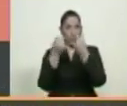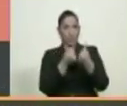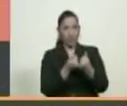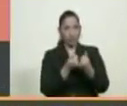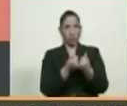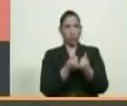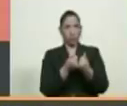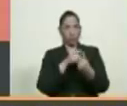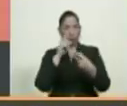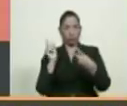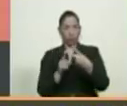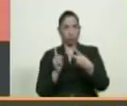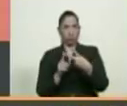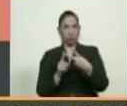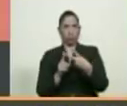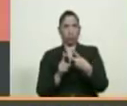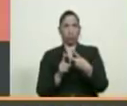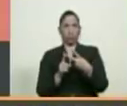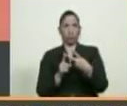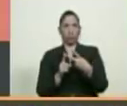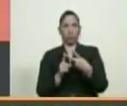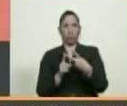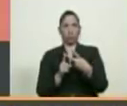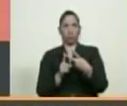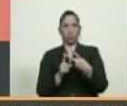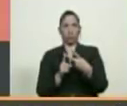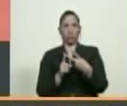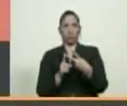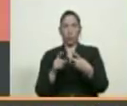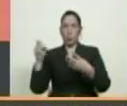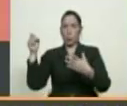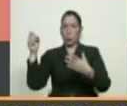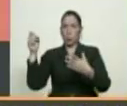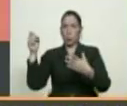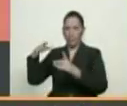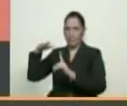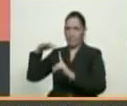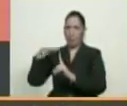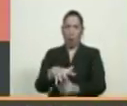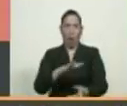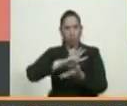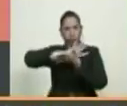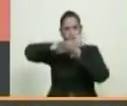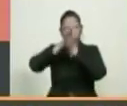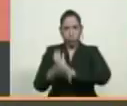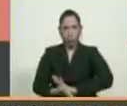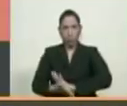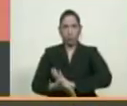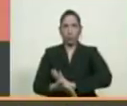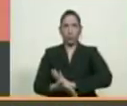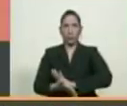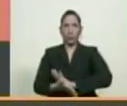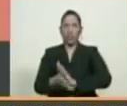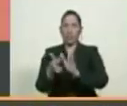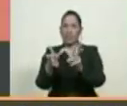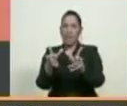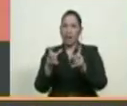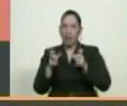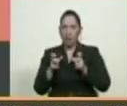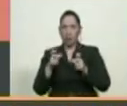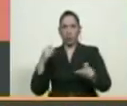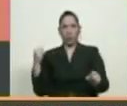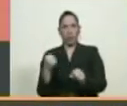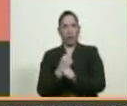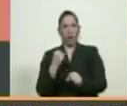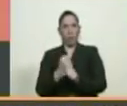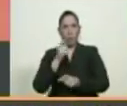y simultáneamente y concomitantemente la aniquilación, el dominio del salario de las trabajadoras y